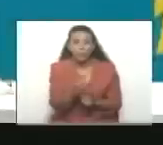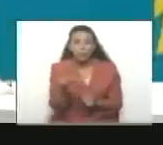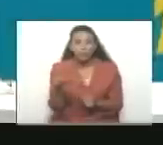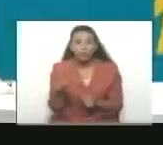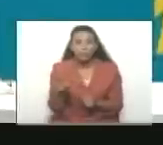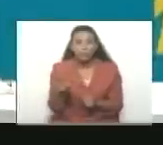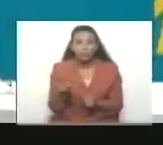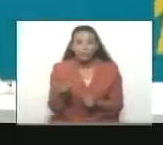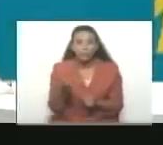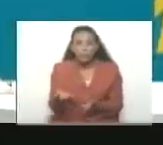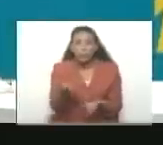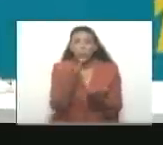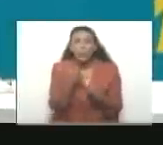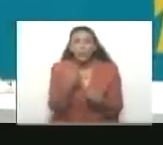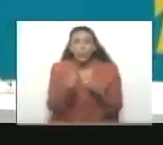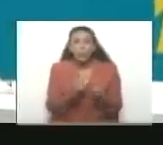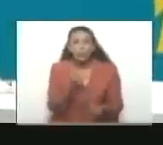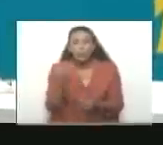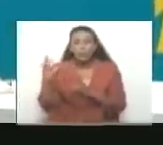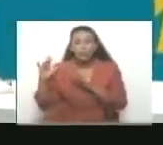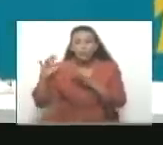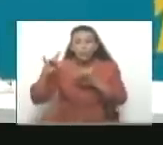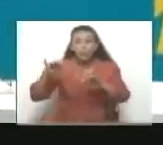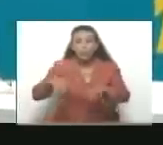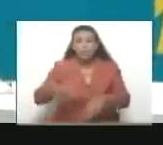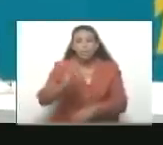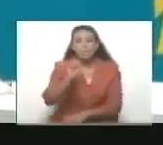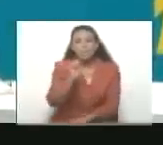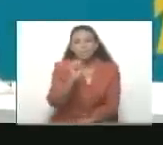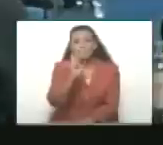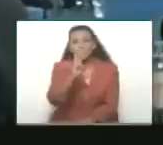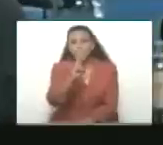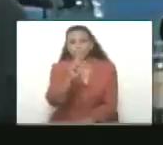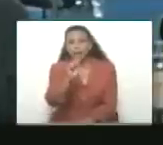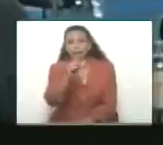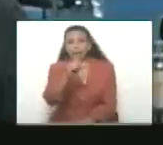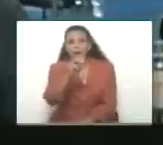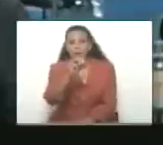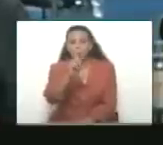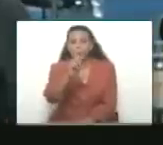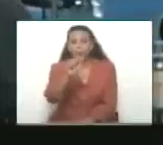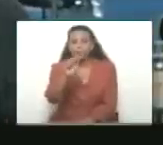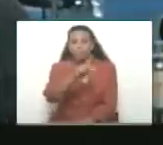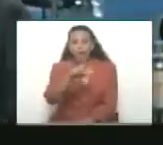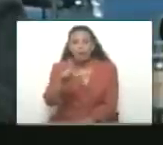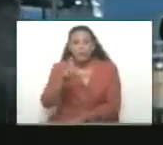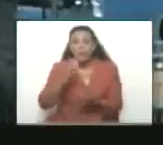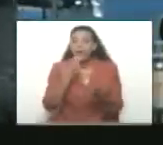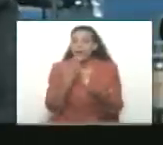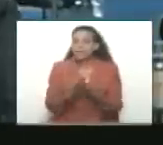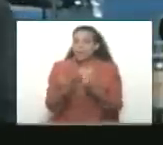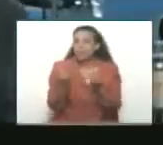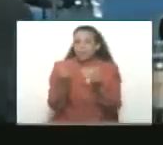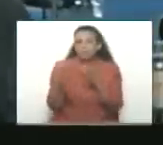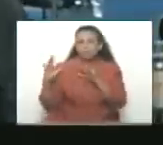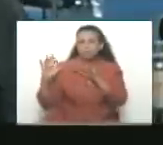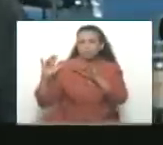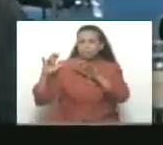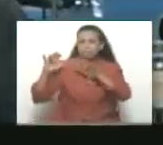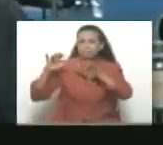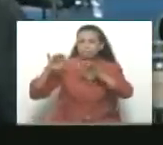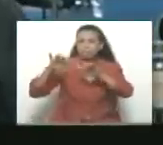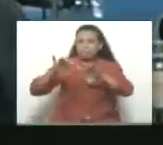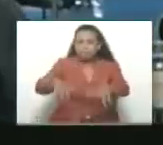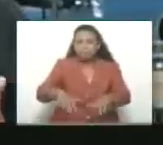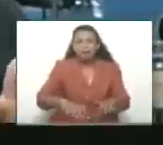de cuéntame cómo fue esa marcha en palotal no mudin presidente muchísima gente agradecimiento y apoyo a usted